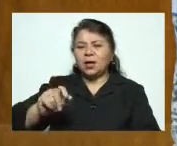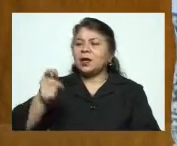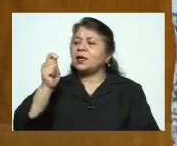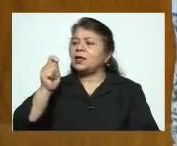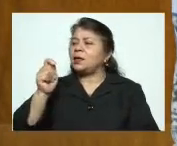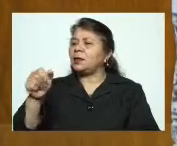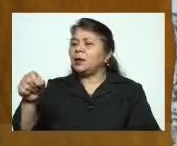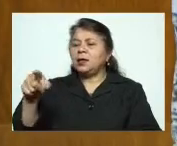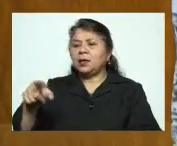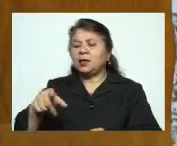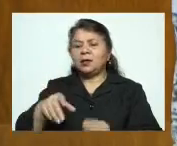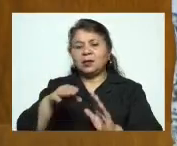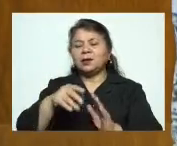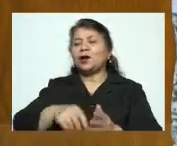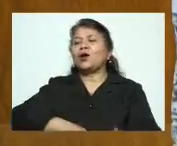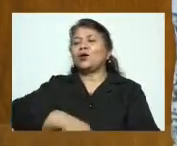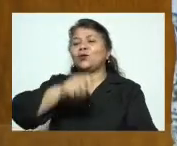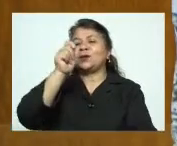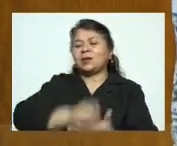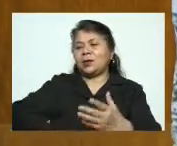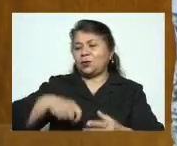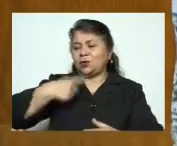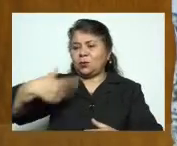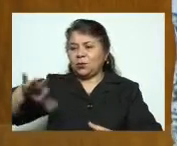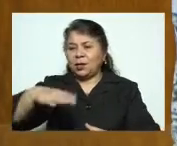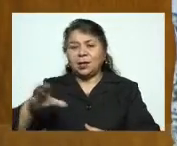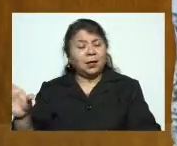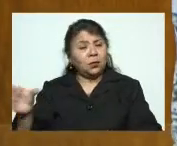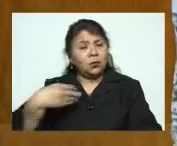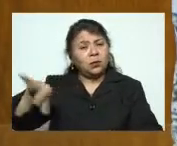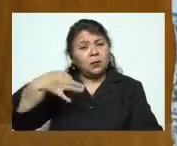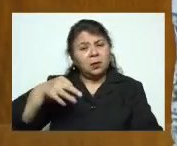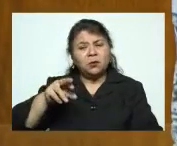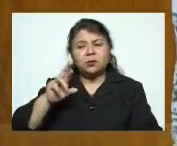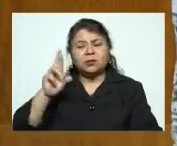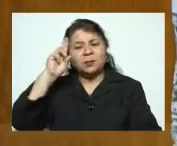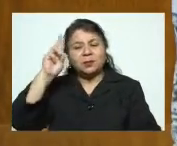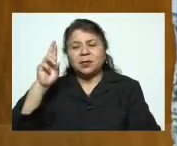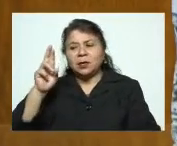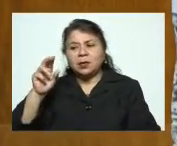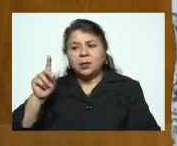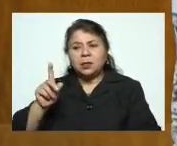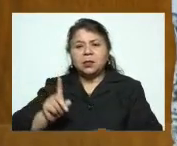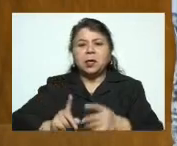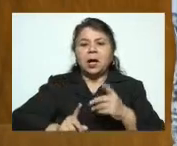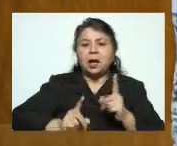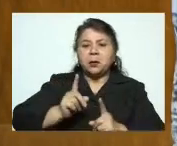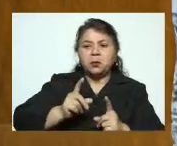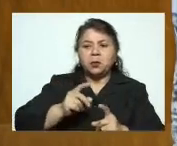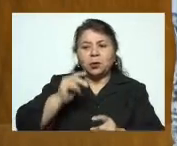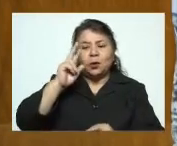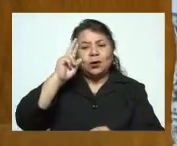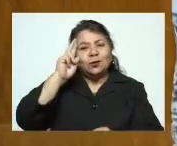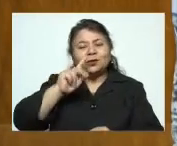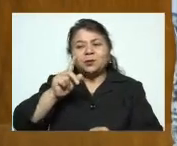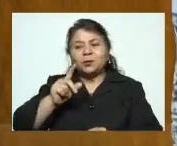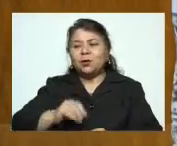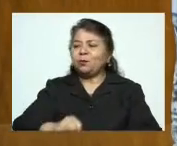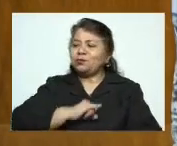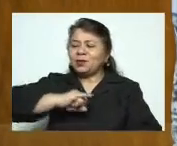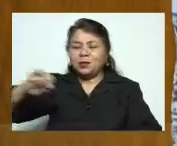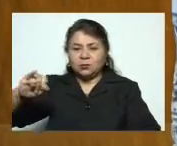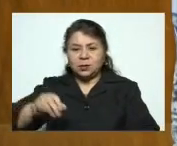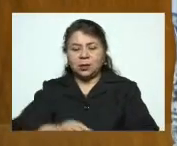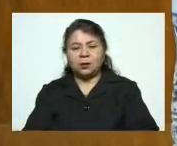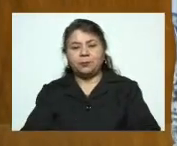era un contrato social que debíamos respetar entre todos. Creo que estos últimos 7 días de